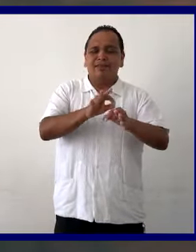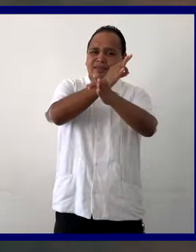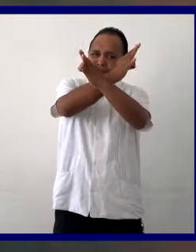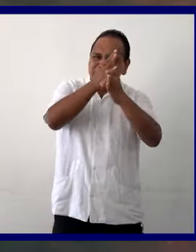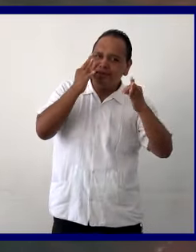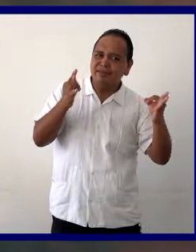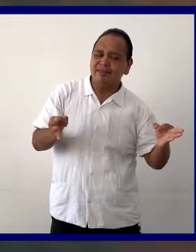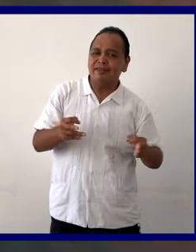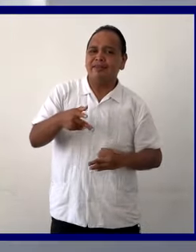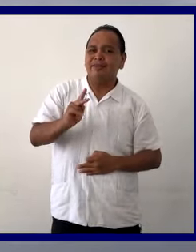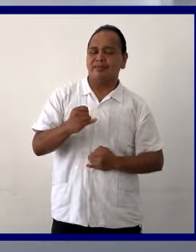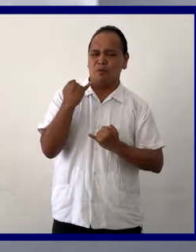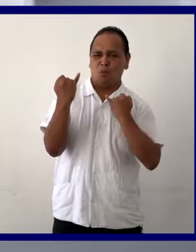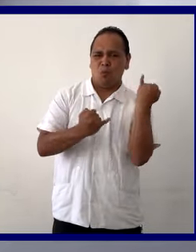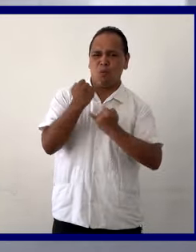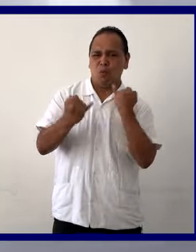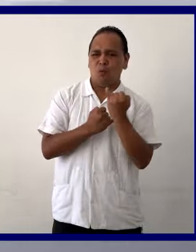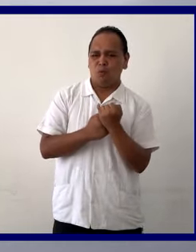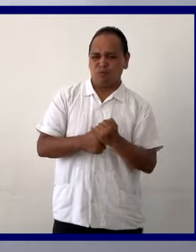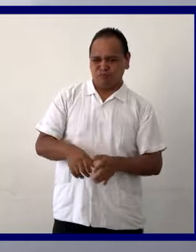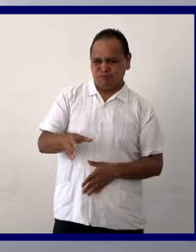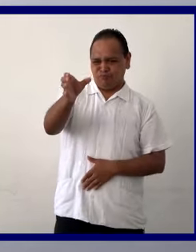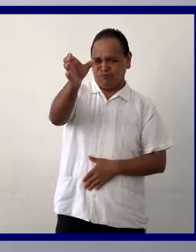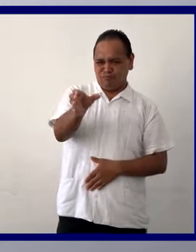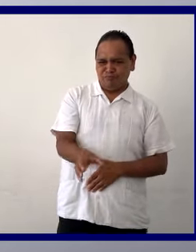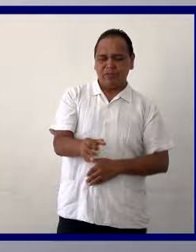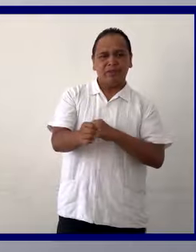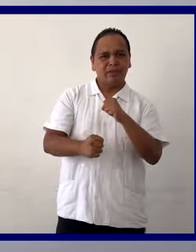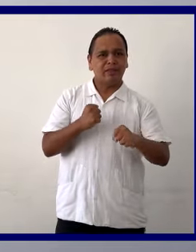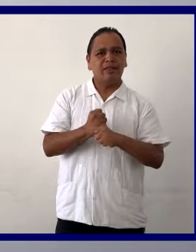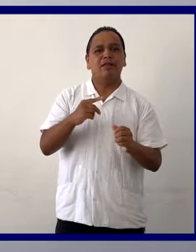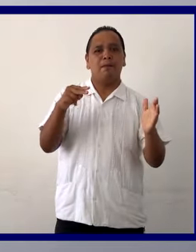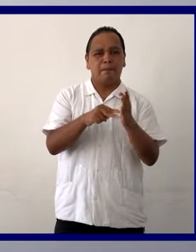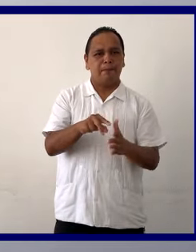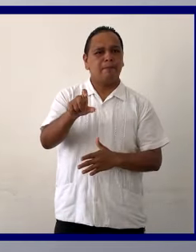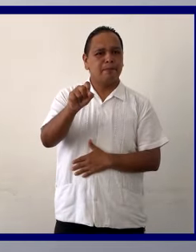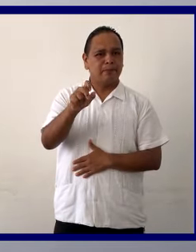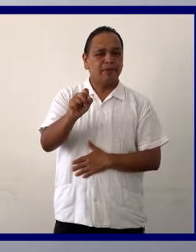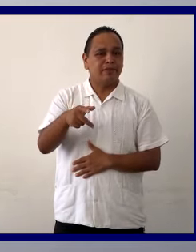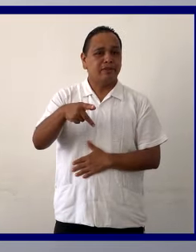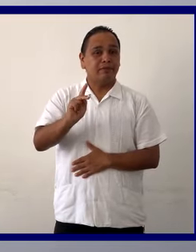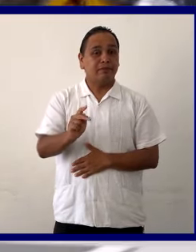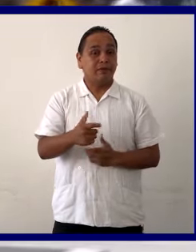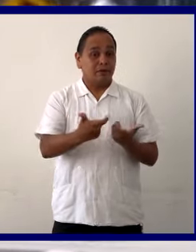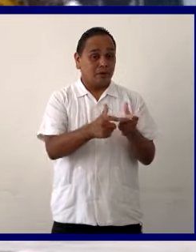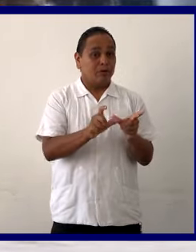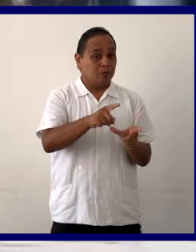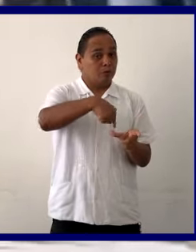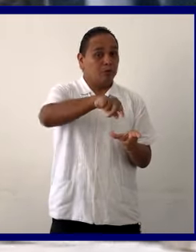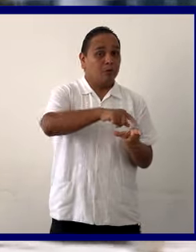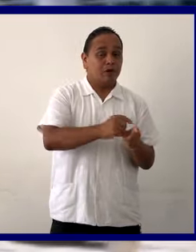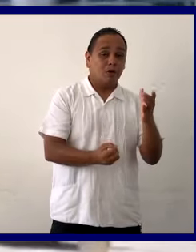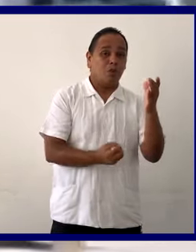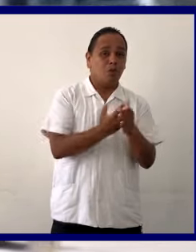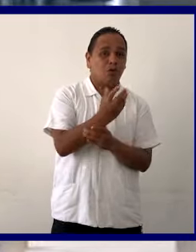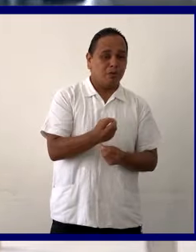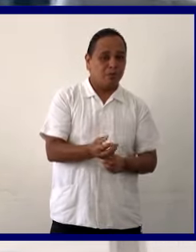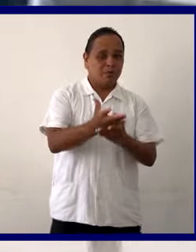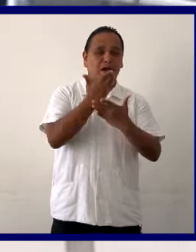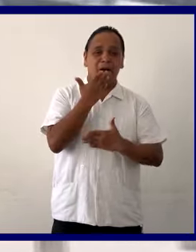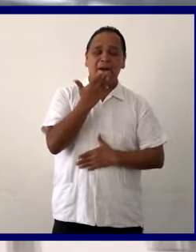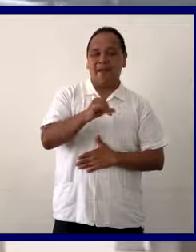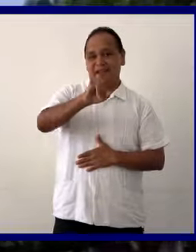nueva entrega de La Leyenda de Zelda, y será a finales de 2020 cuando Microsoft lance a la venta su nueva consola. Iván Plata,